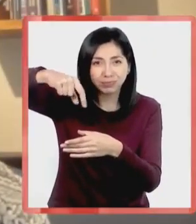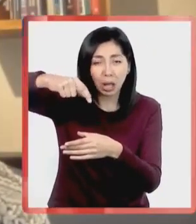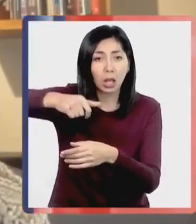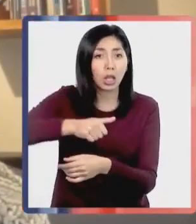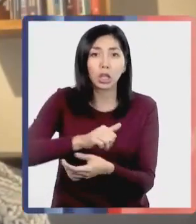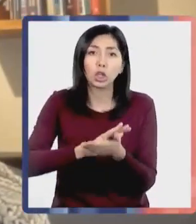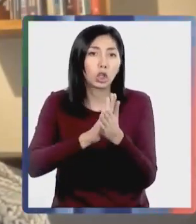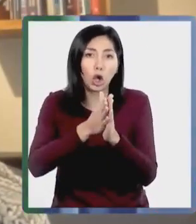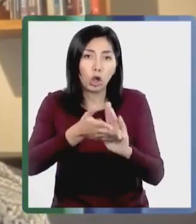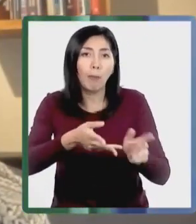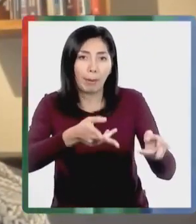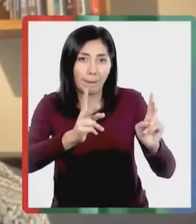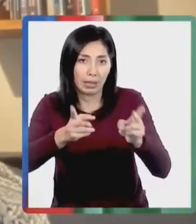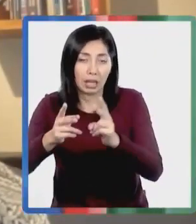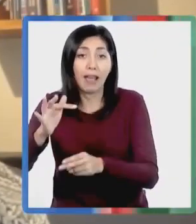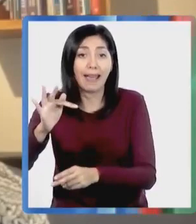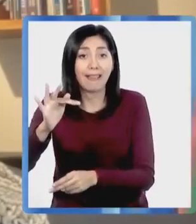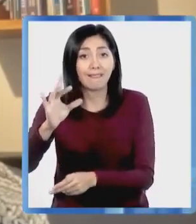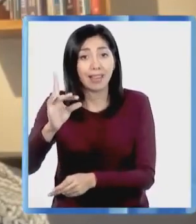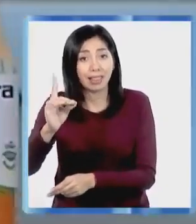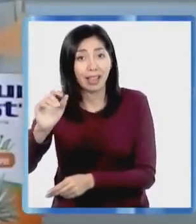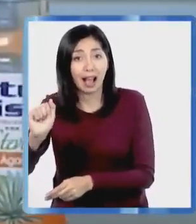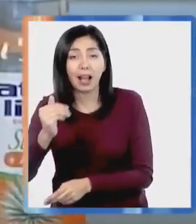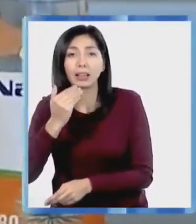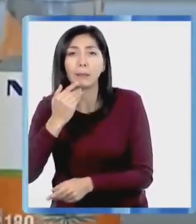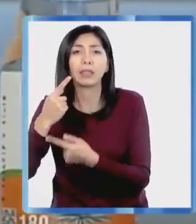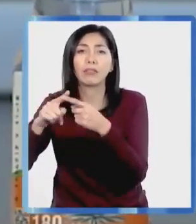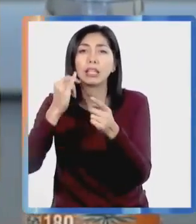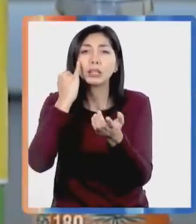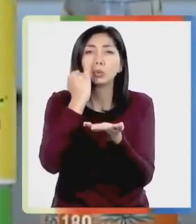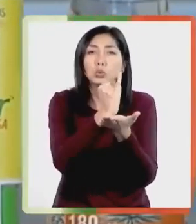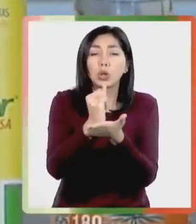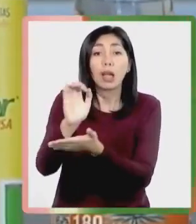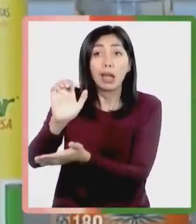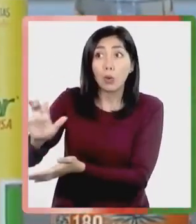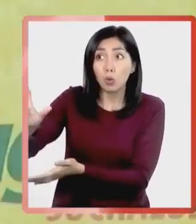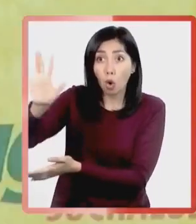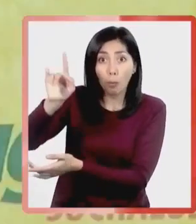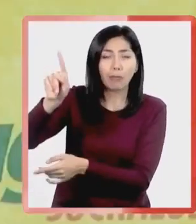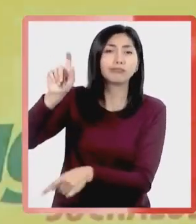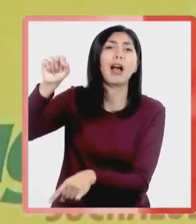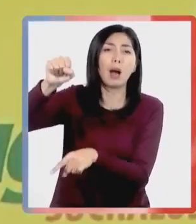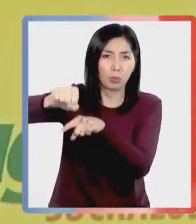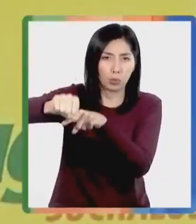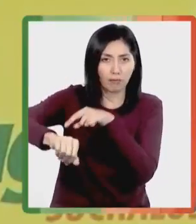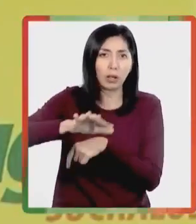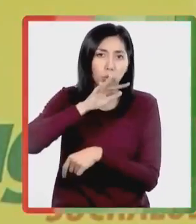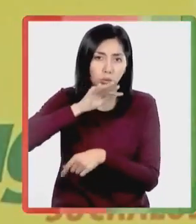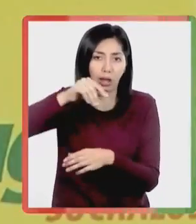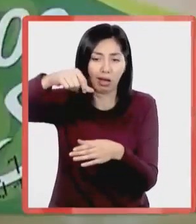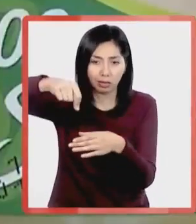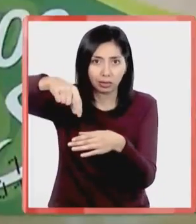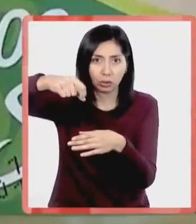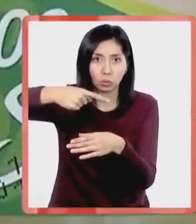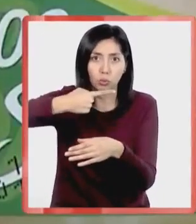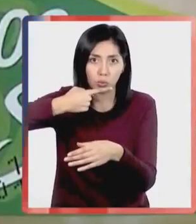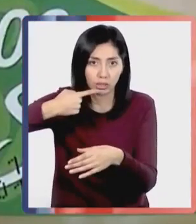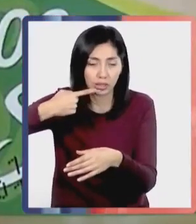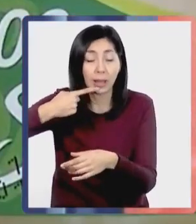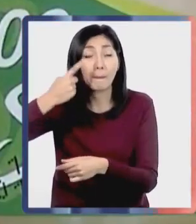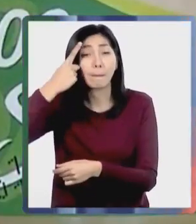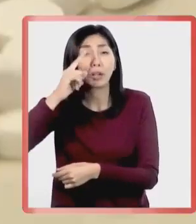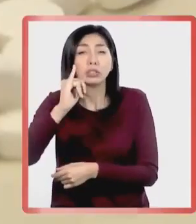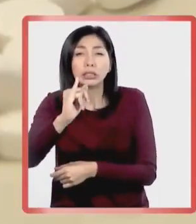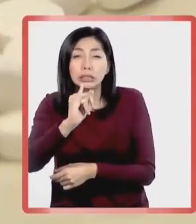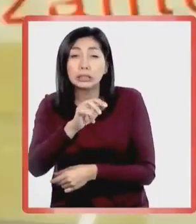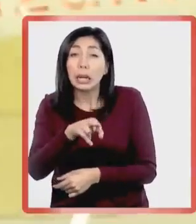todos porque tanto la FDA como los organismos europeos tienen aprobados estos edulcorantes. Lo